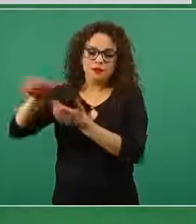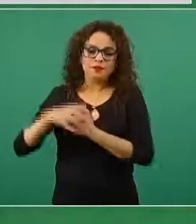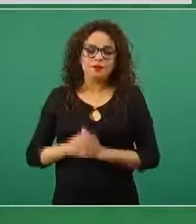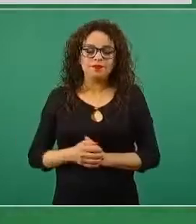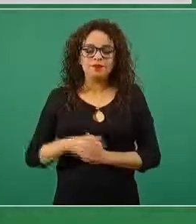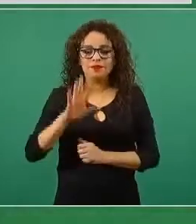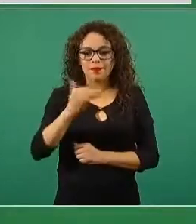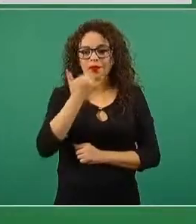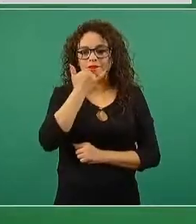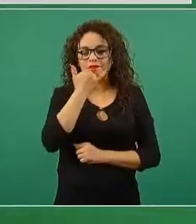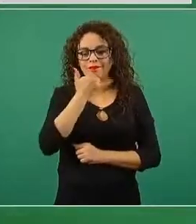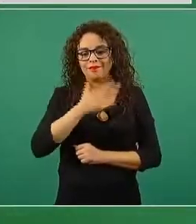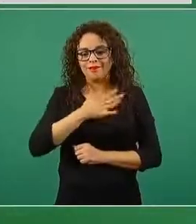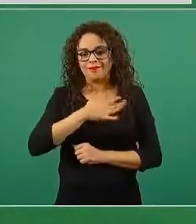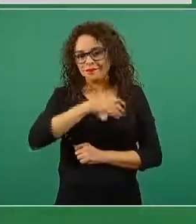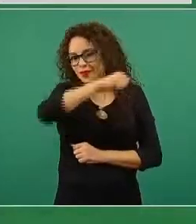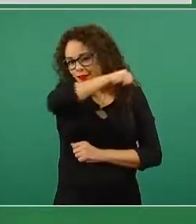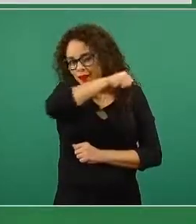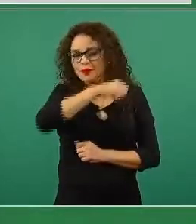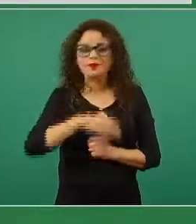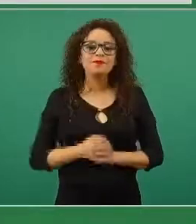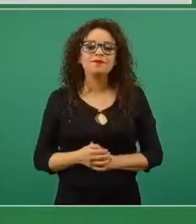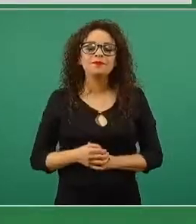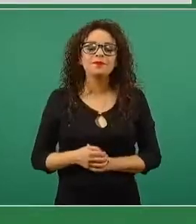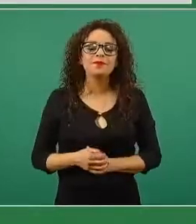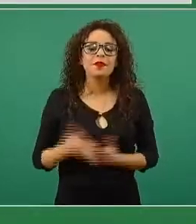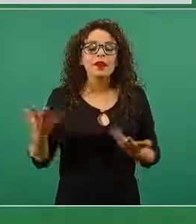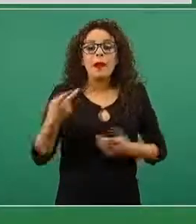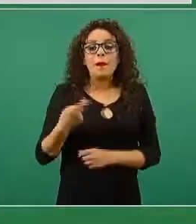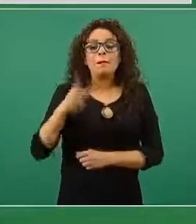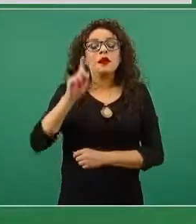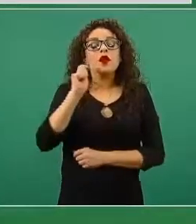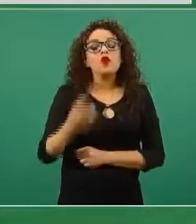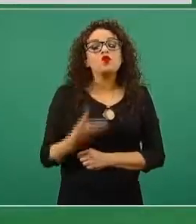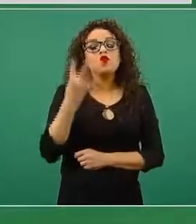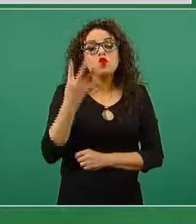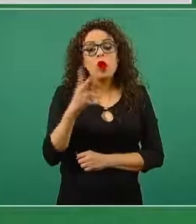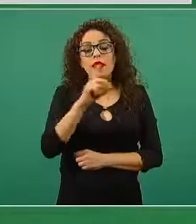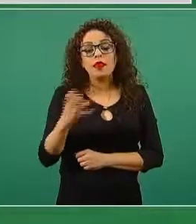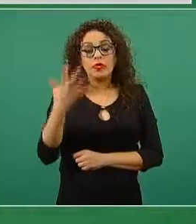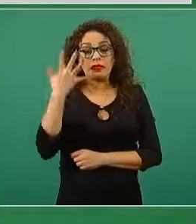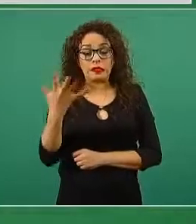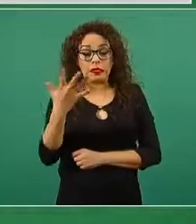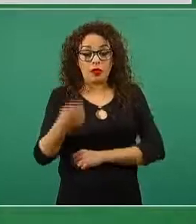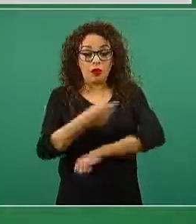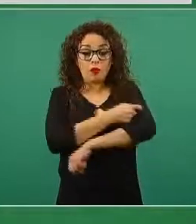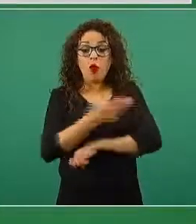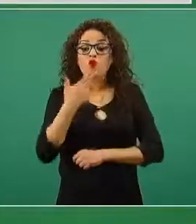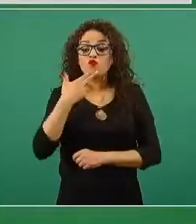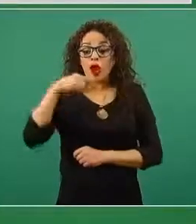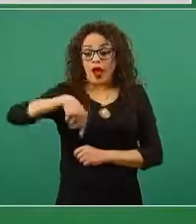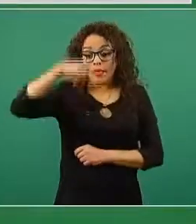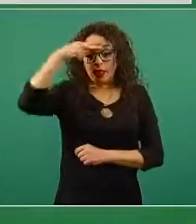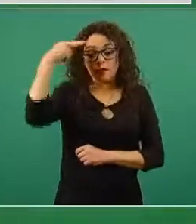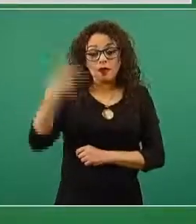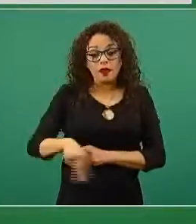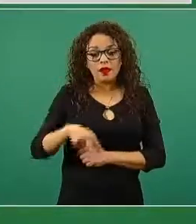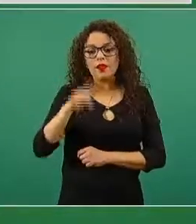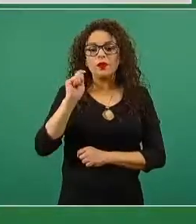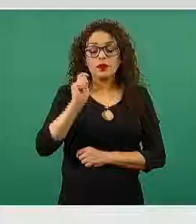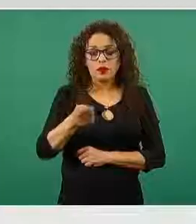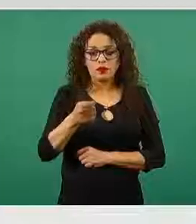Perdón, es la gran mayoría, dado que 4 de las 5 vacunas que utilizamos en México son